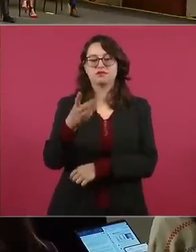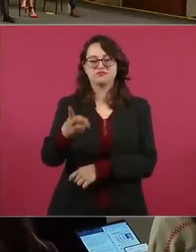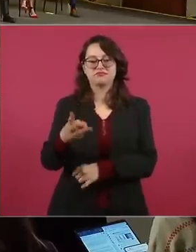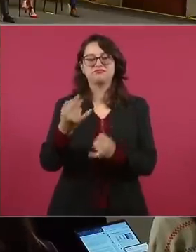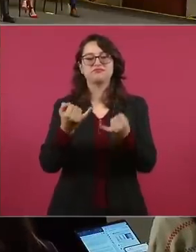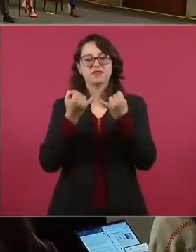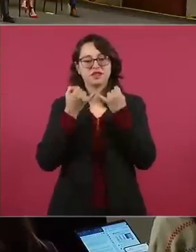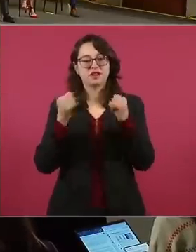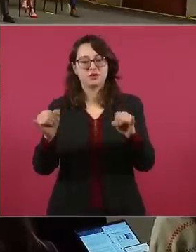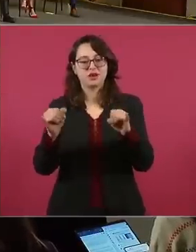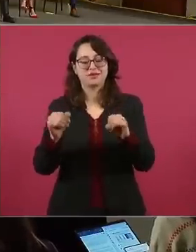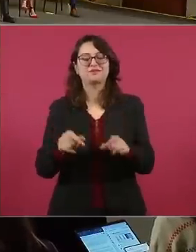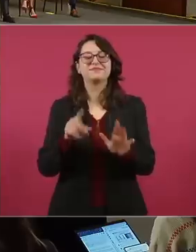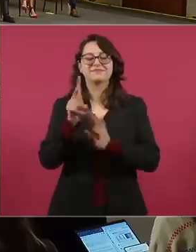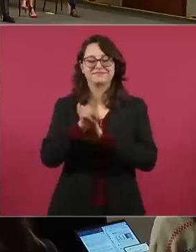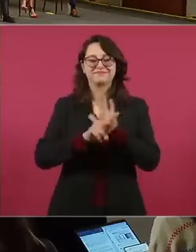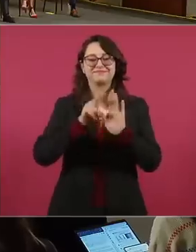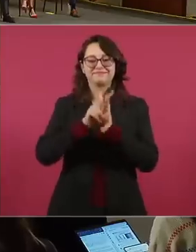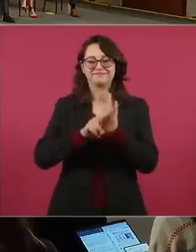cuanto. Ponemos el video, por favor.